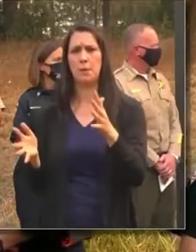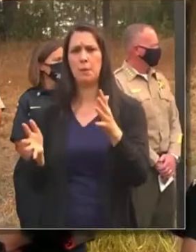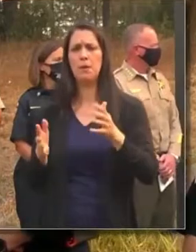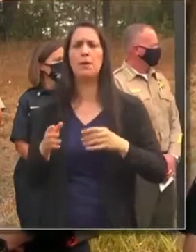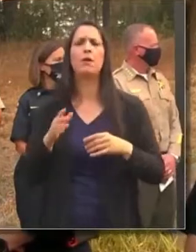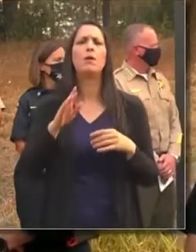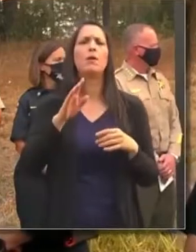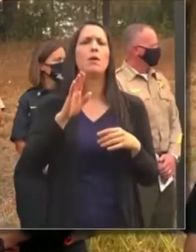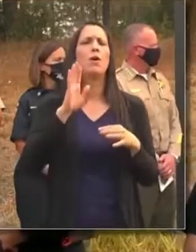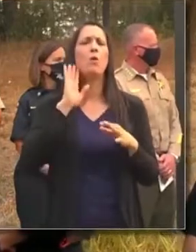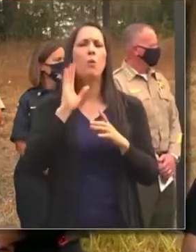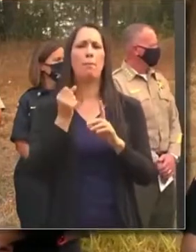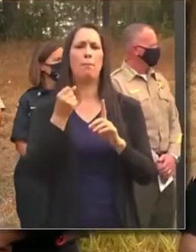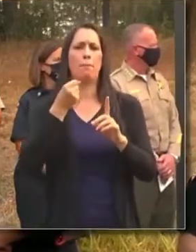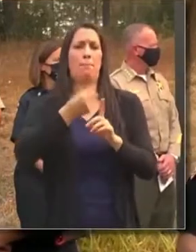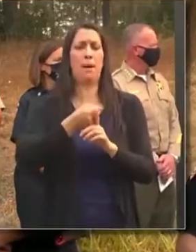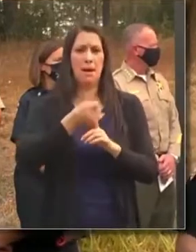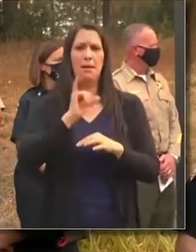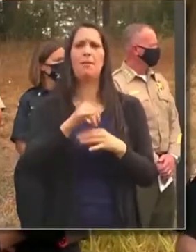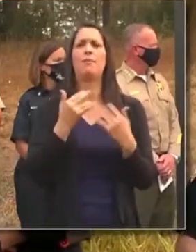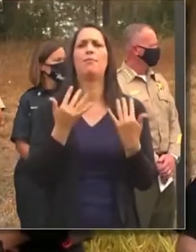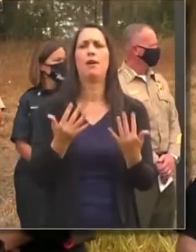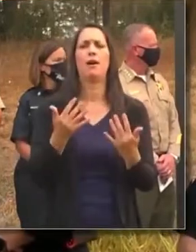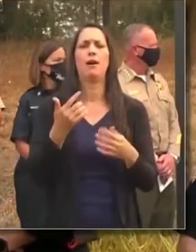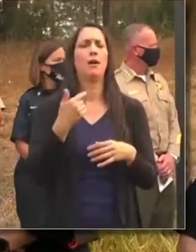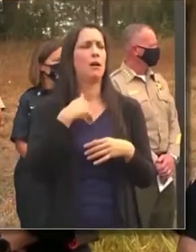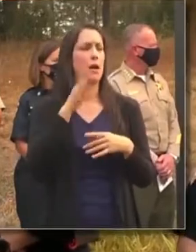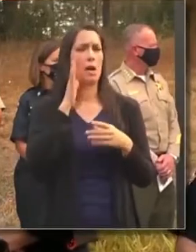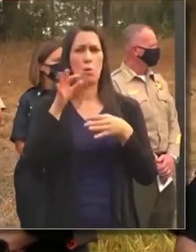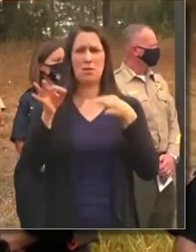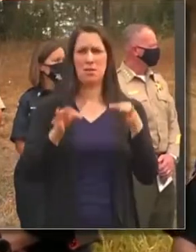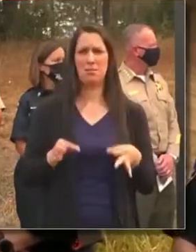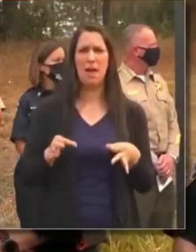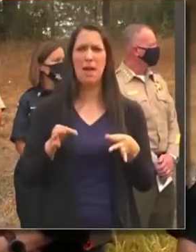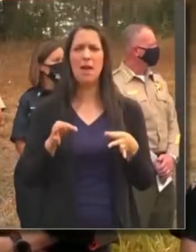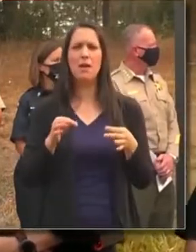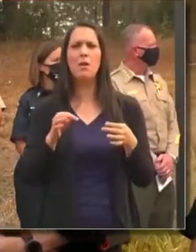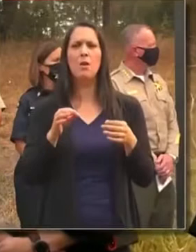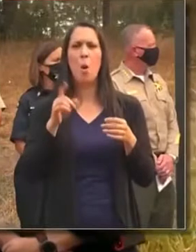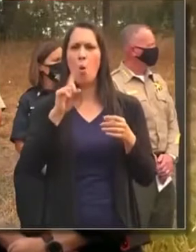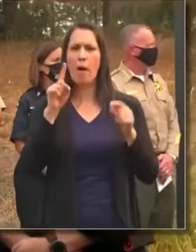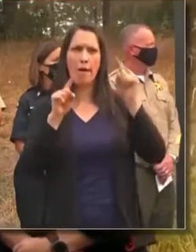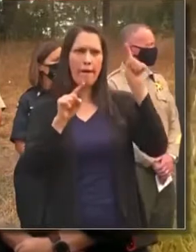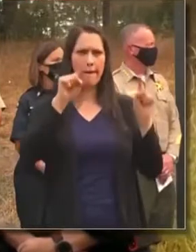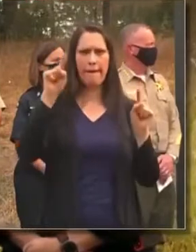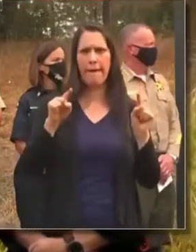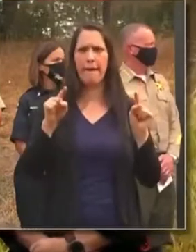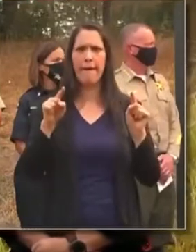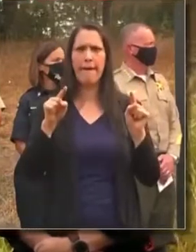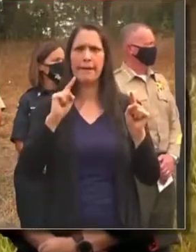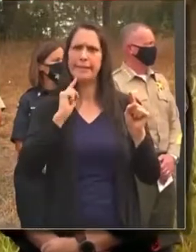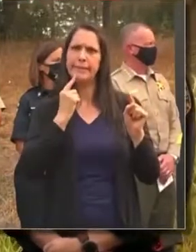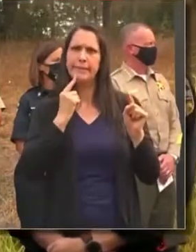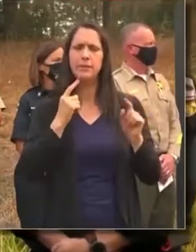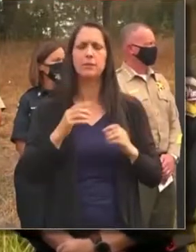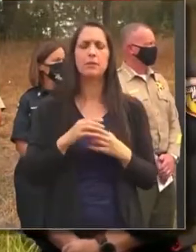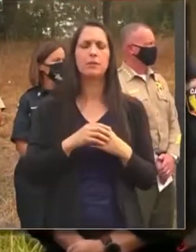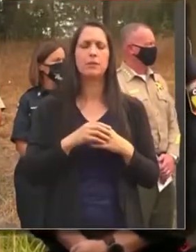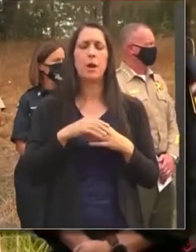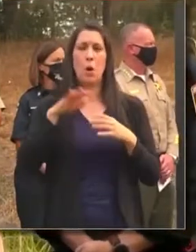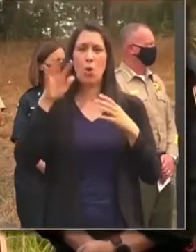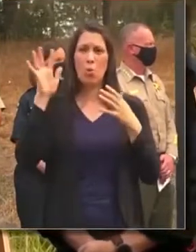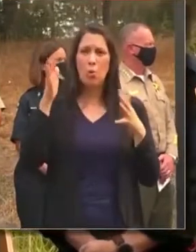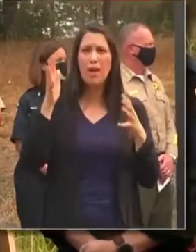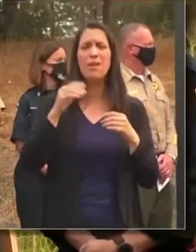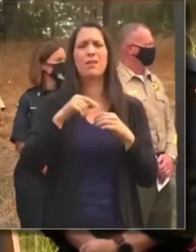esto será un impacto sobre el incendio en el área de incendio y explicaré qué áreas tendrán más impacto no solamente